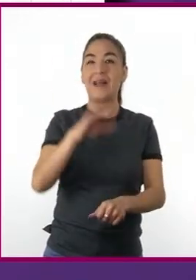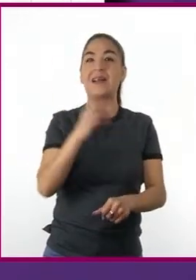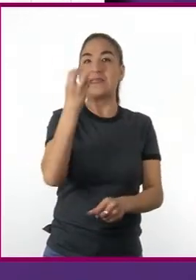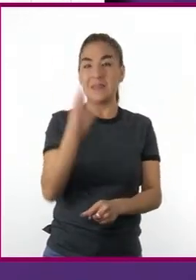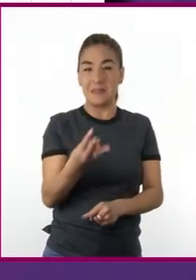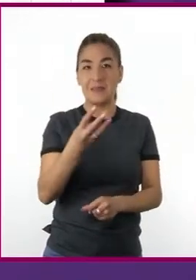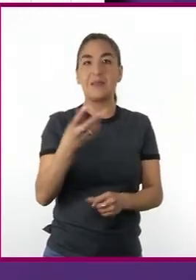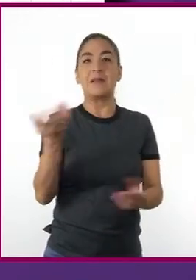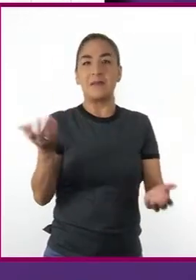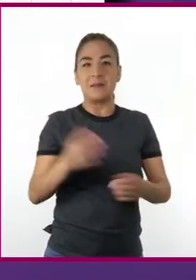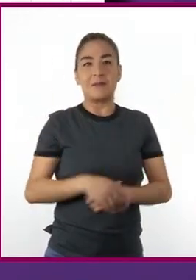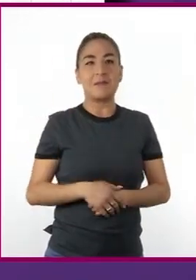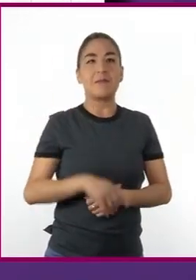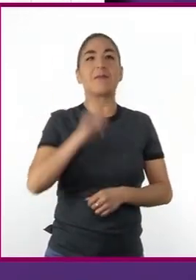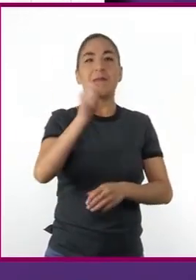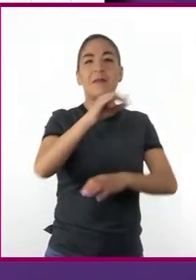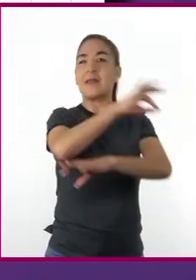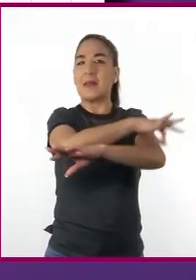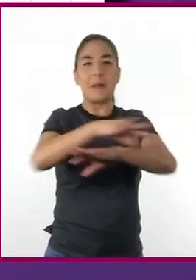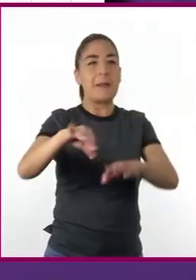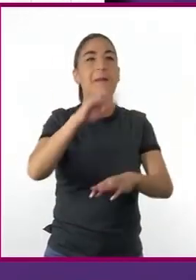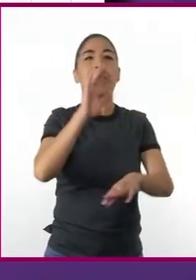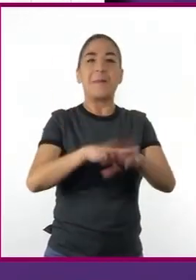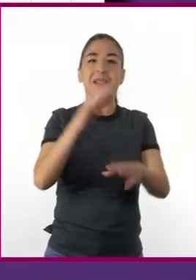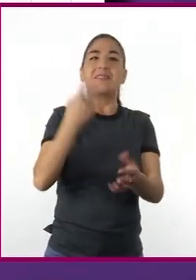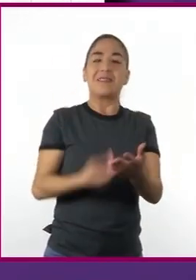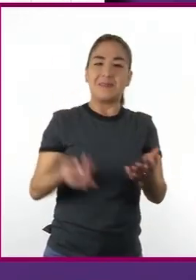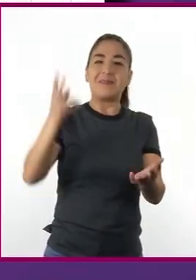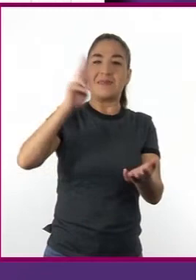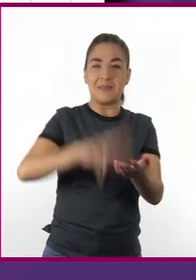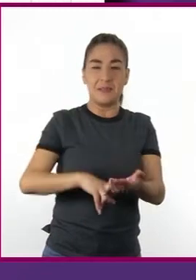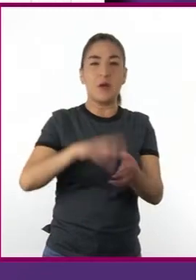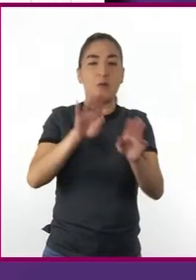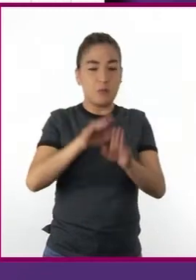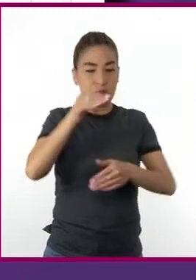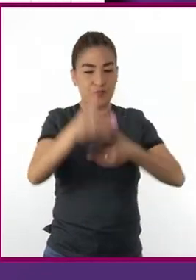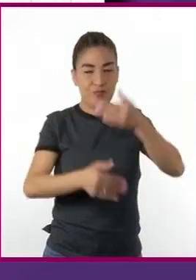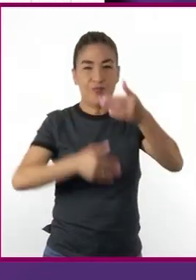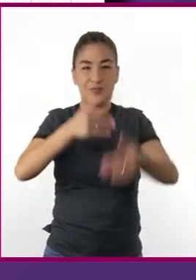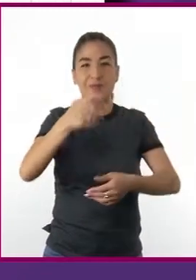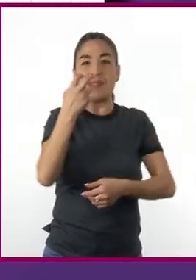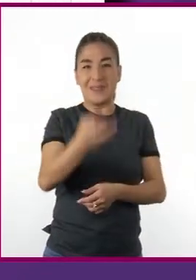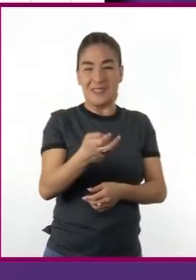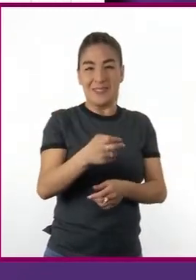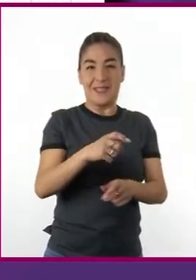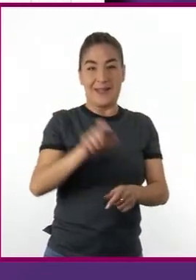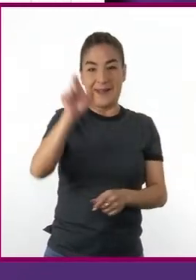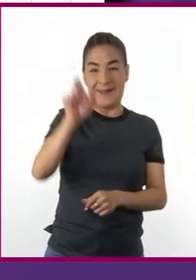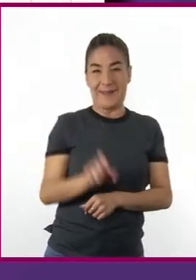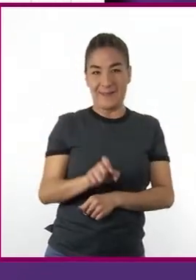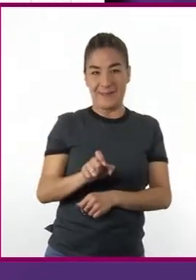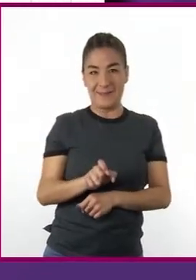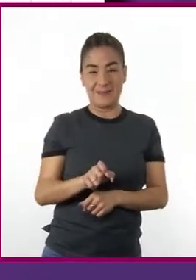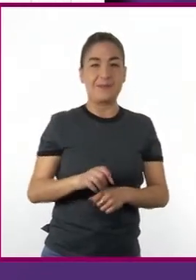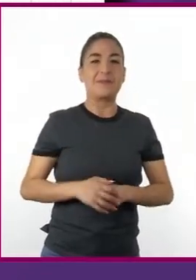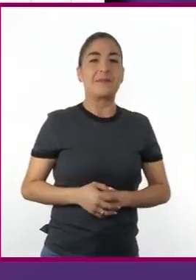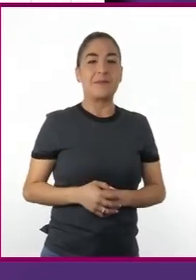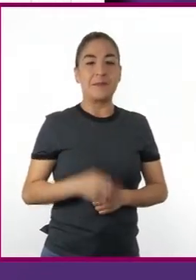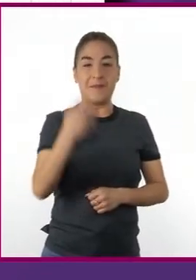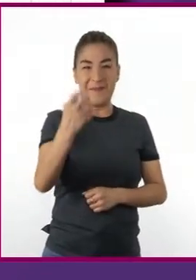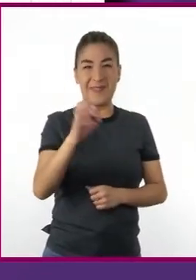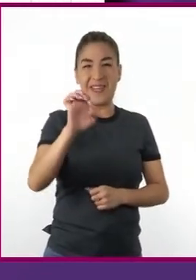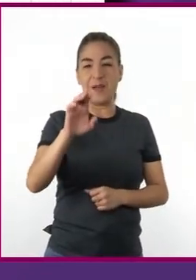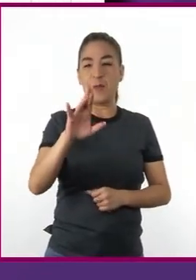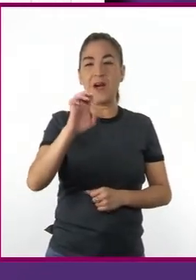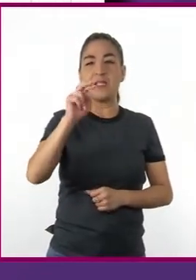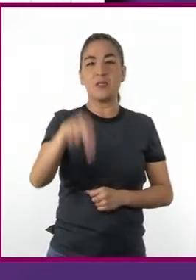línea se inclina más y más, conforme aumenta el coeficiente del término x. Estas ecuaciones